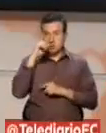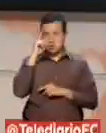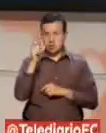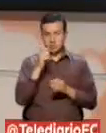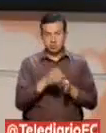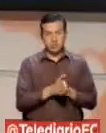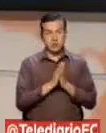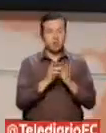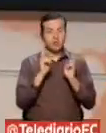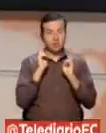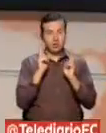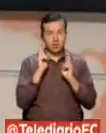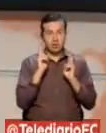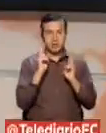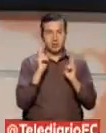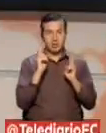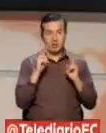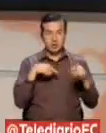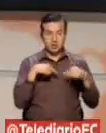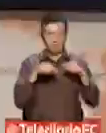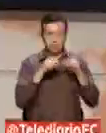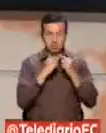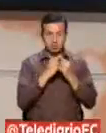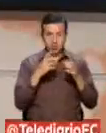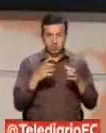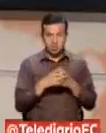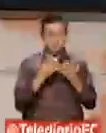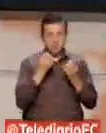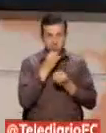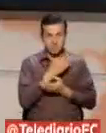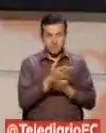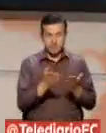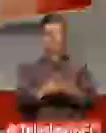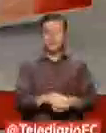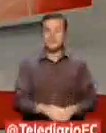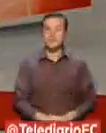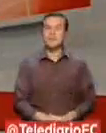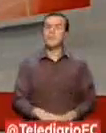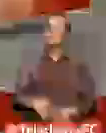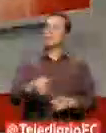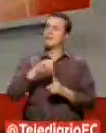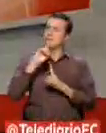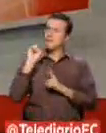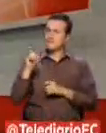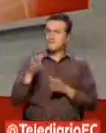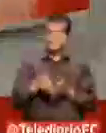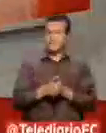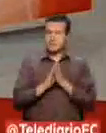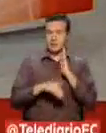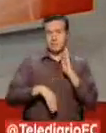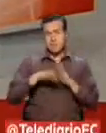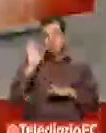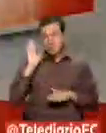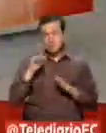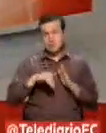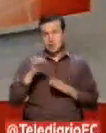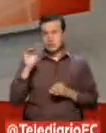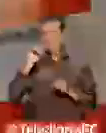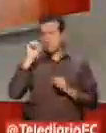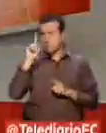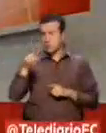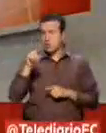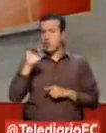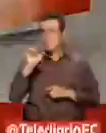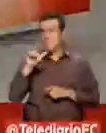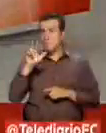y esperamos que el jefe de bloque el día de hoy anuncie lo correspondiente. Pero nuevamente le pregunto y le pido un juicio más allá. La pregunta es,